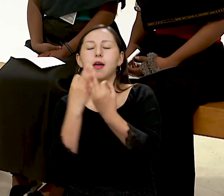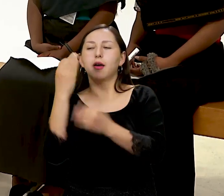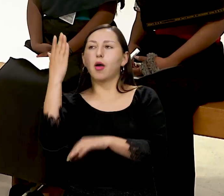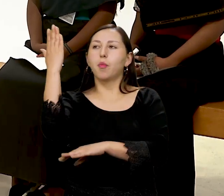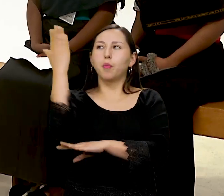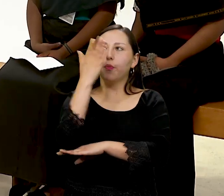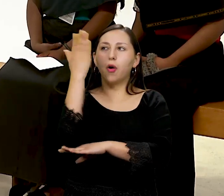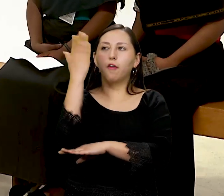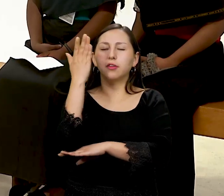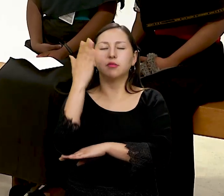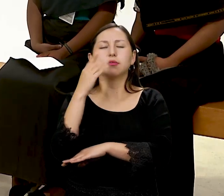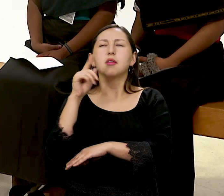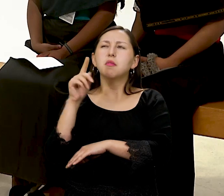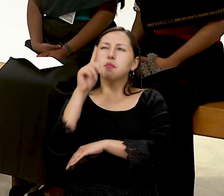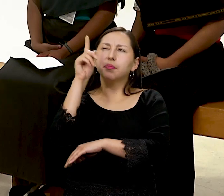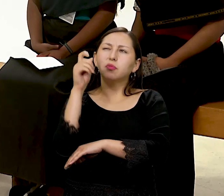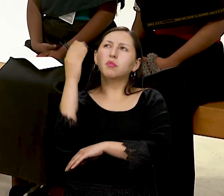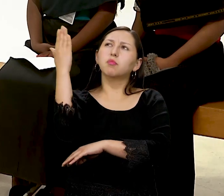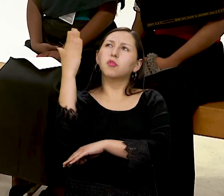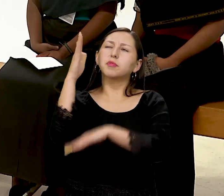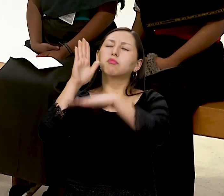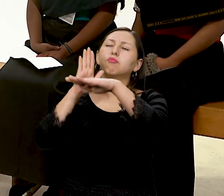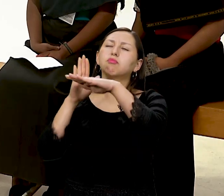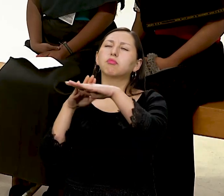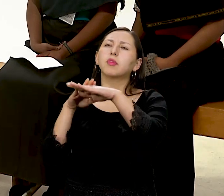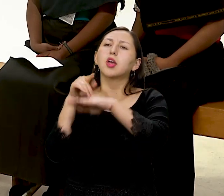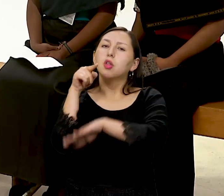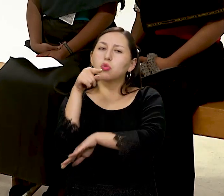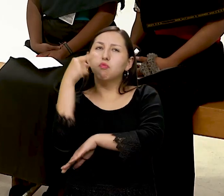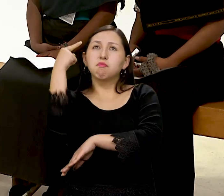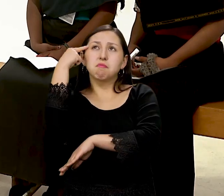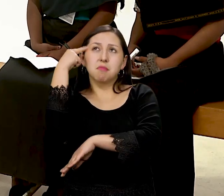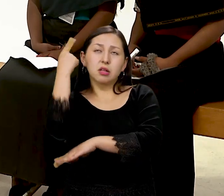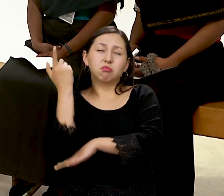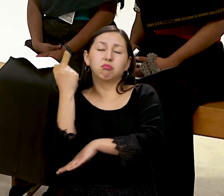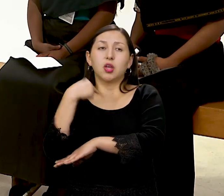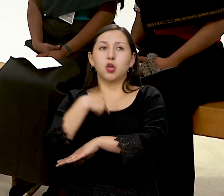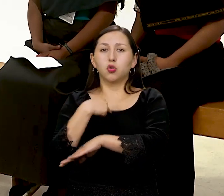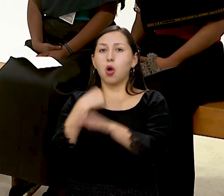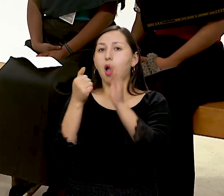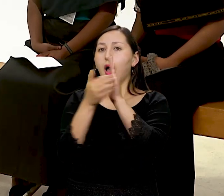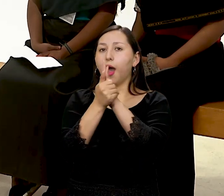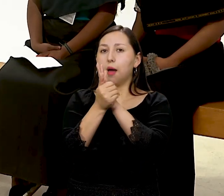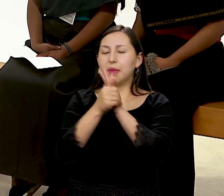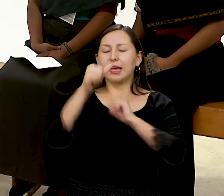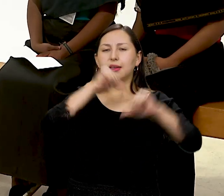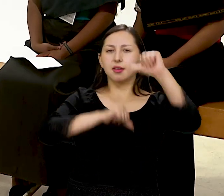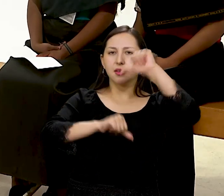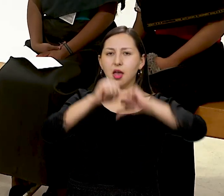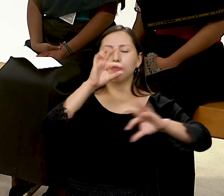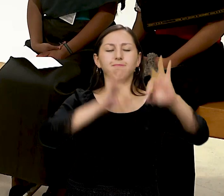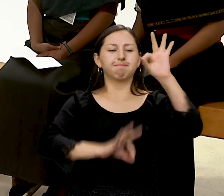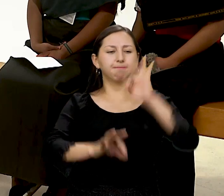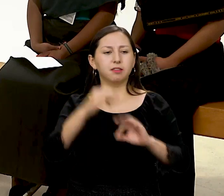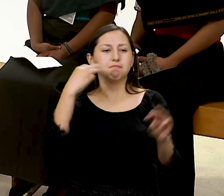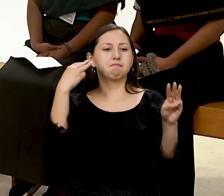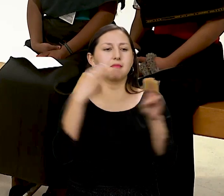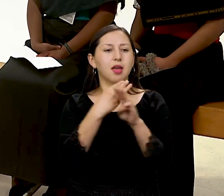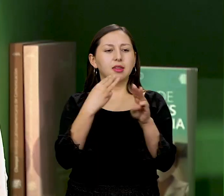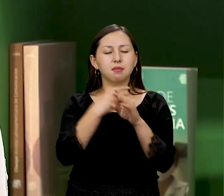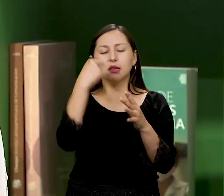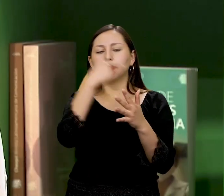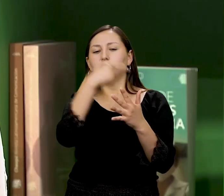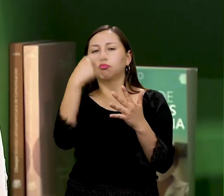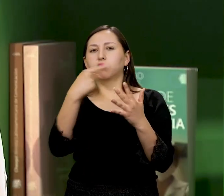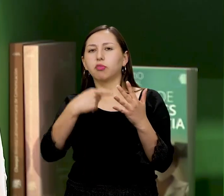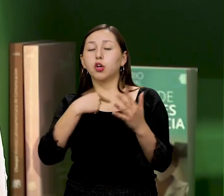su profesor, decirle, profesor, ¿en qué me ve usted que yo soy hábil en química, física, matemática? ¿Qué